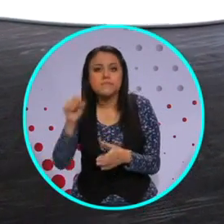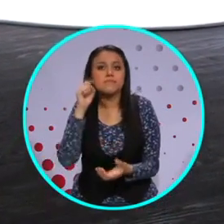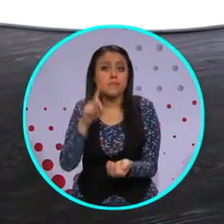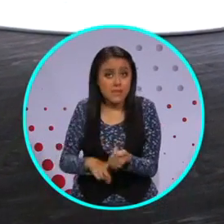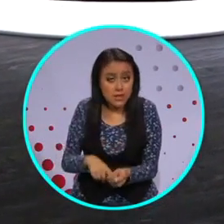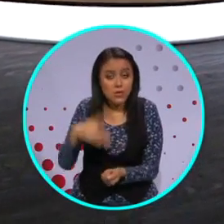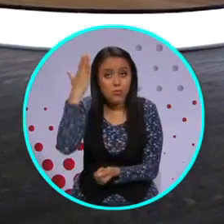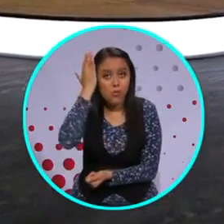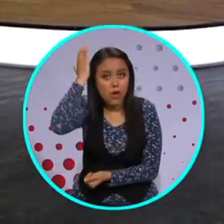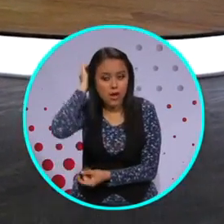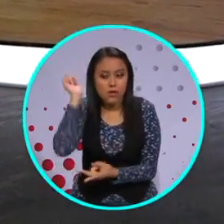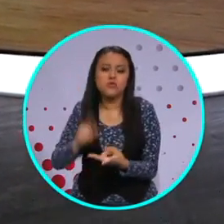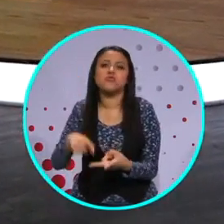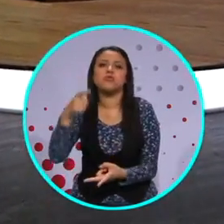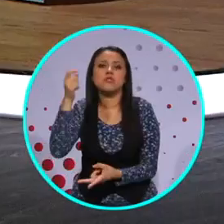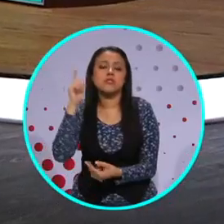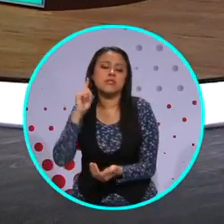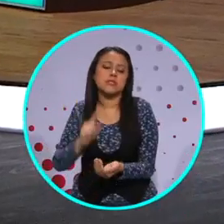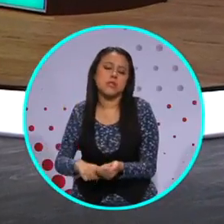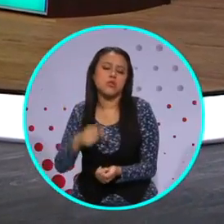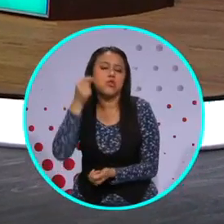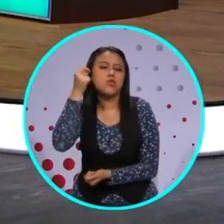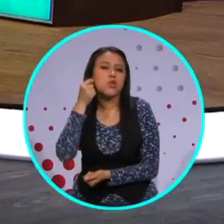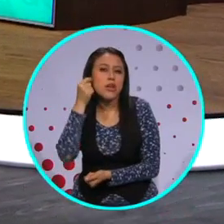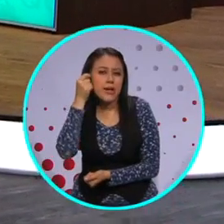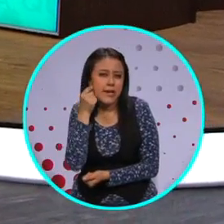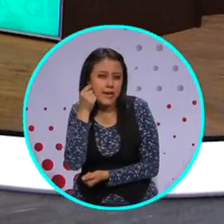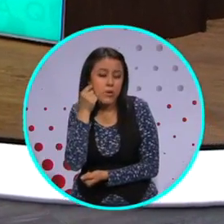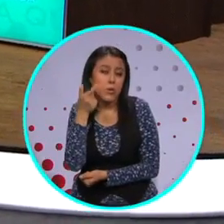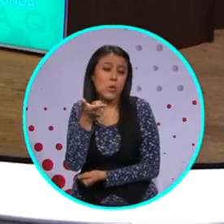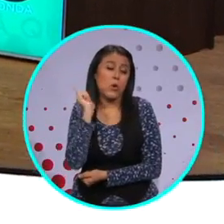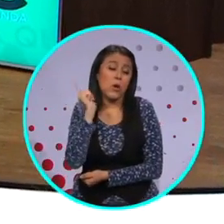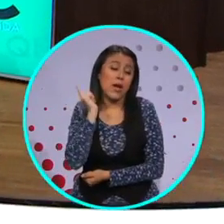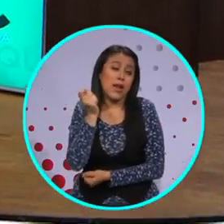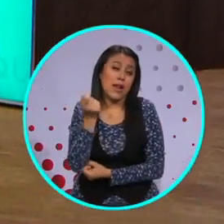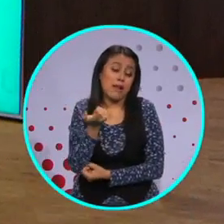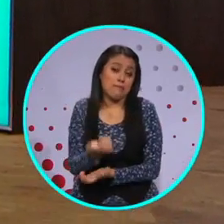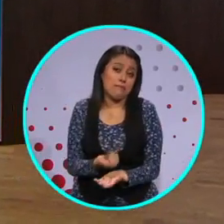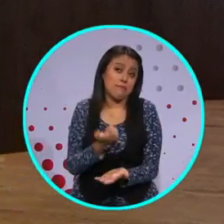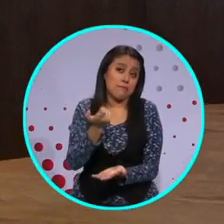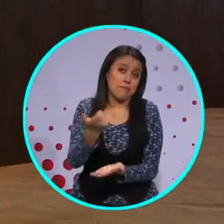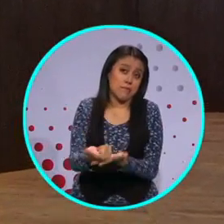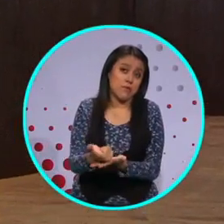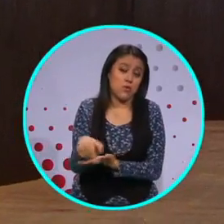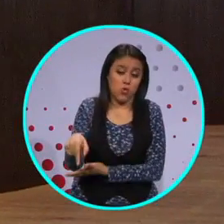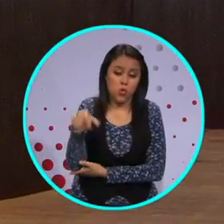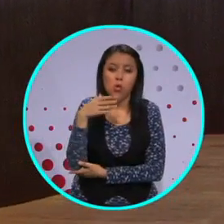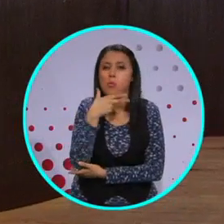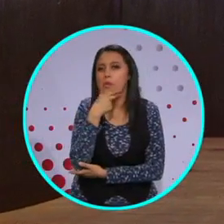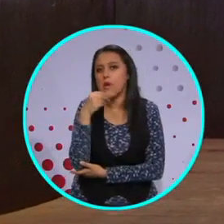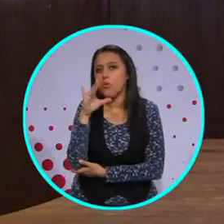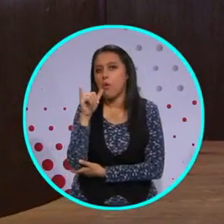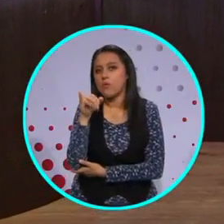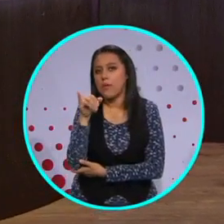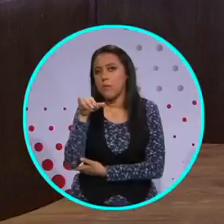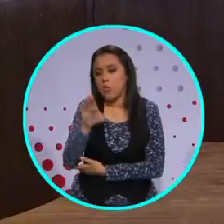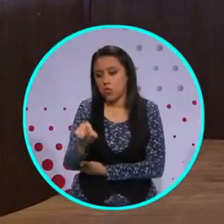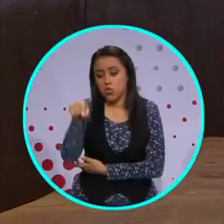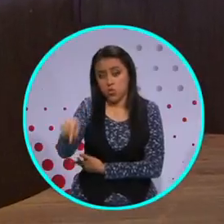mucho mucho dinero y ojalá que mira como si la vas a hacer